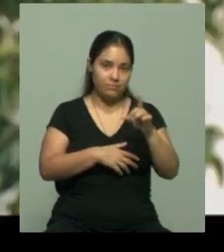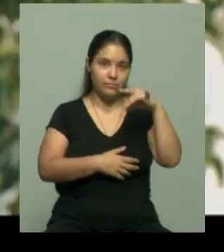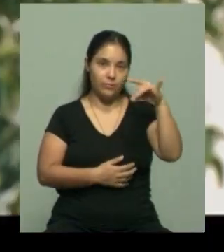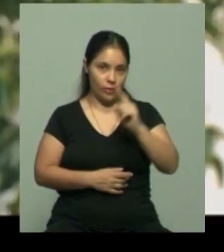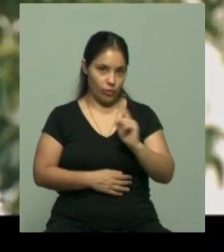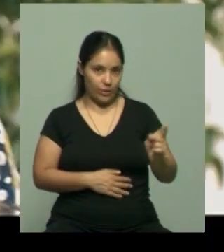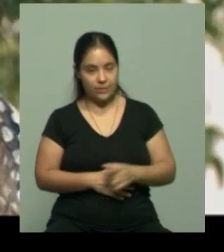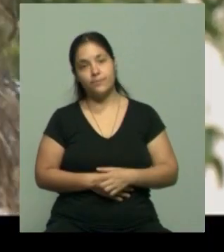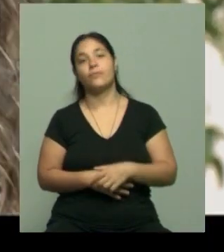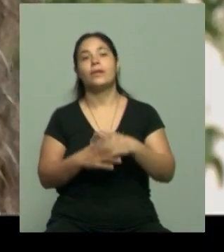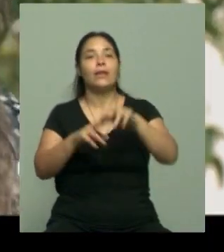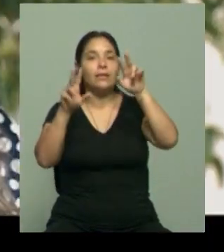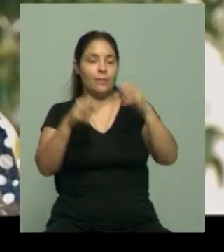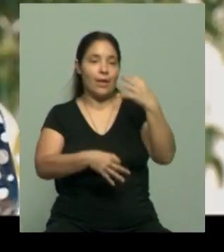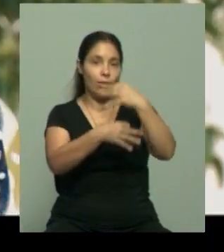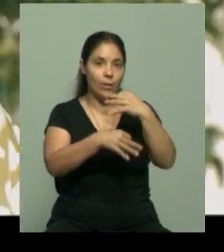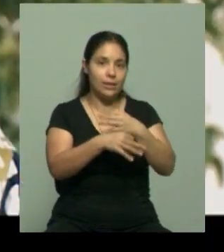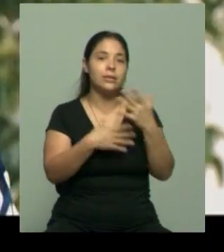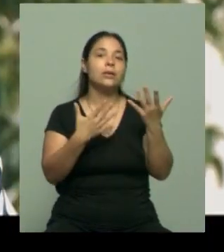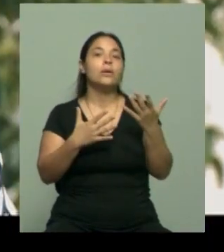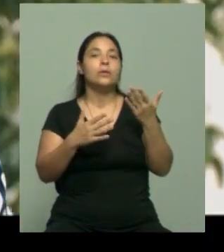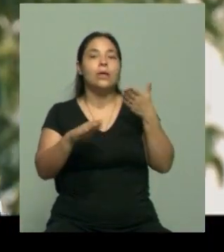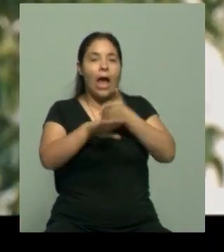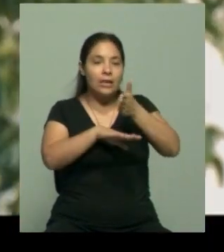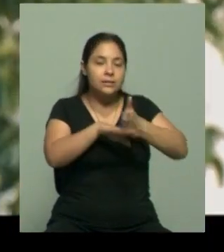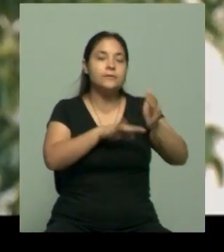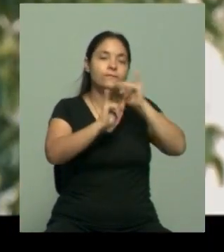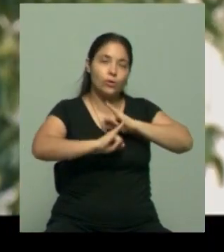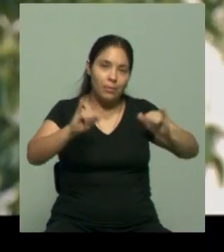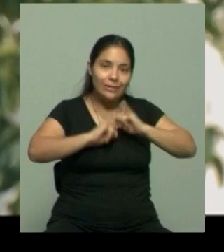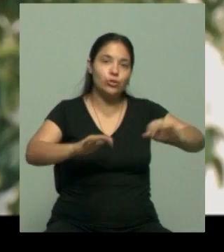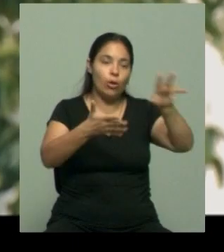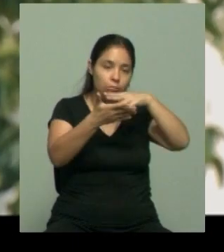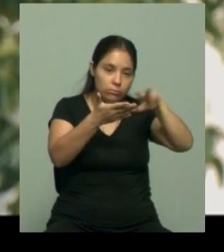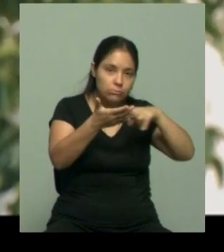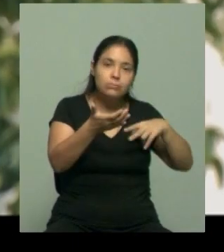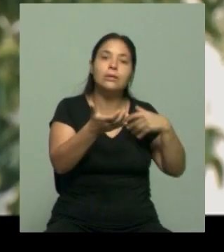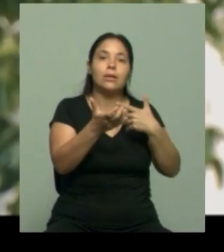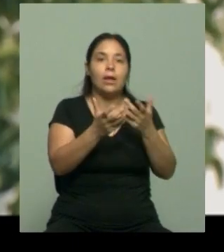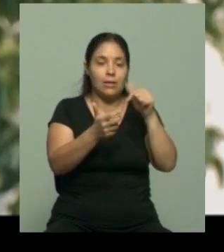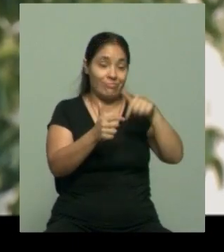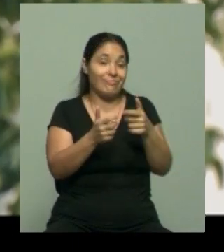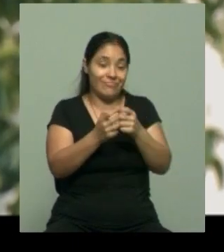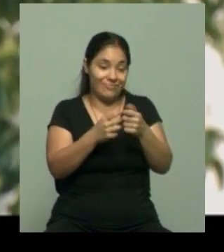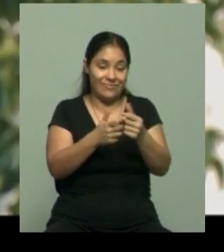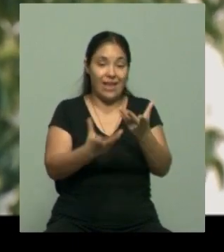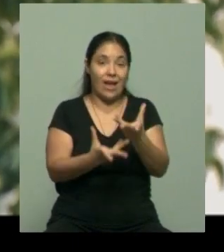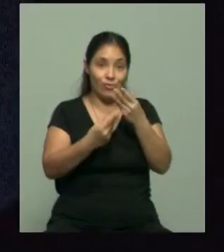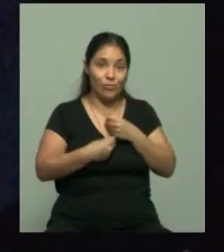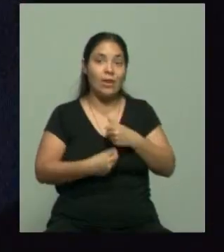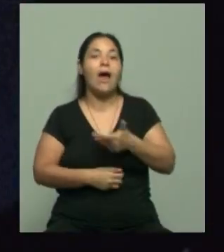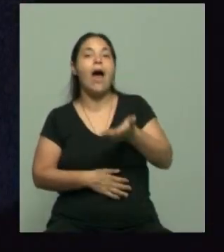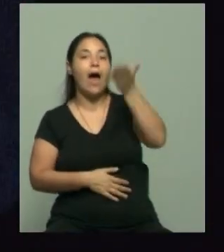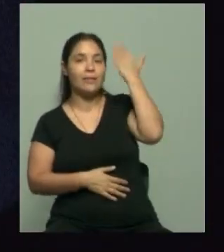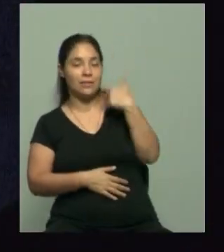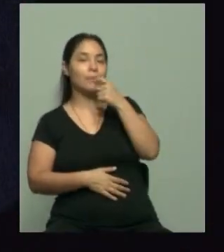sino con lo educativo, con el poder acceder a información que te permite hoy la tecnología. O sea, vos antes, para